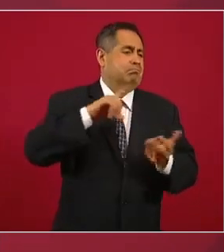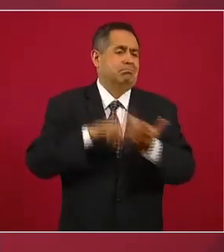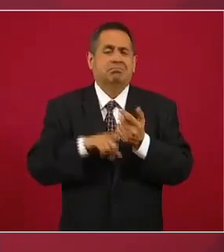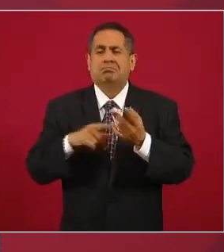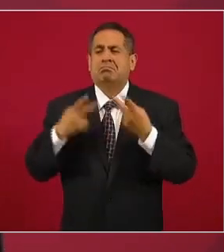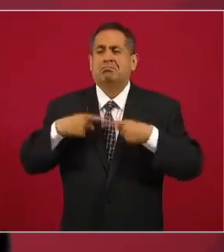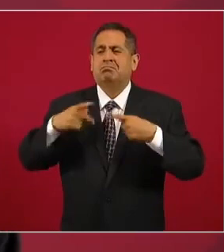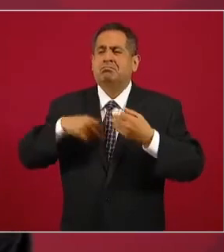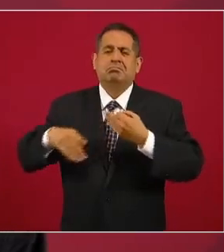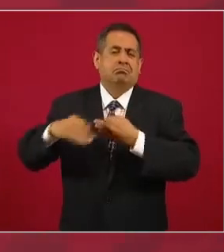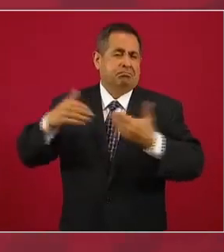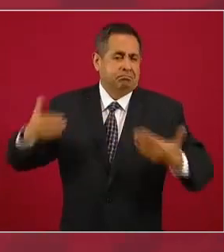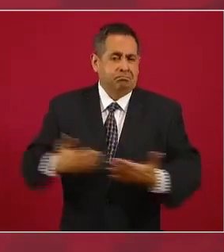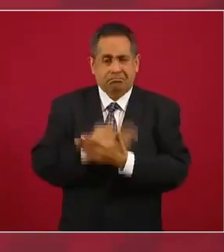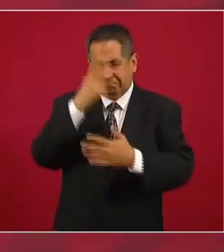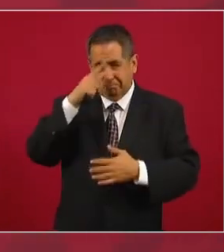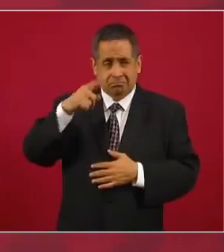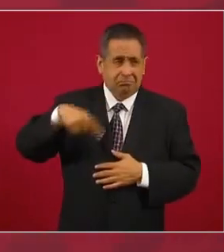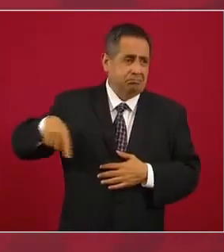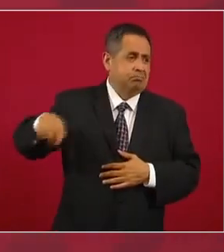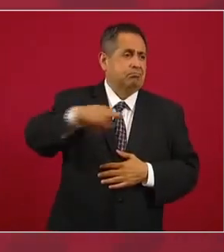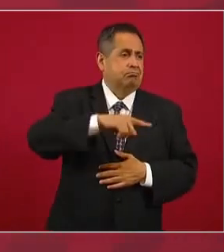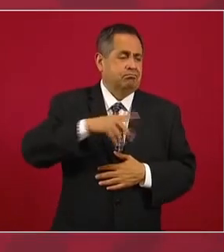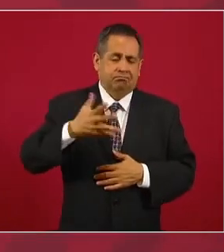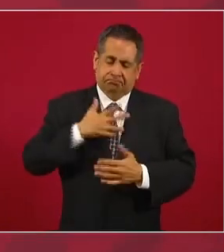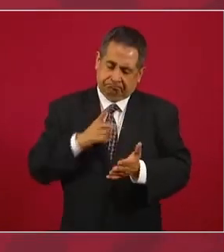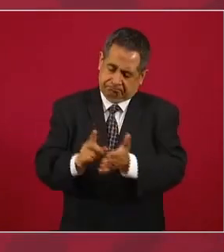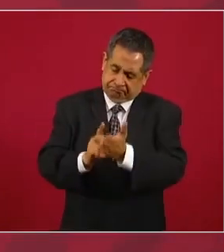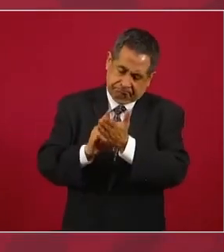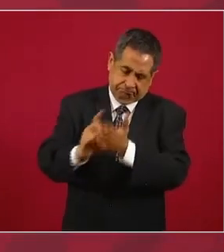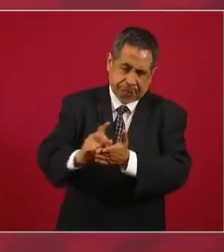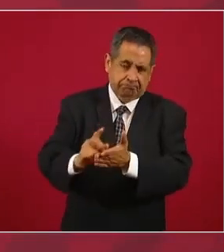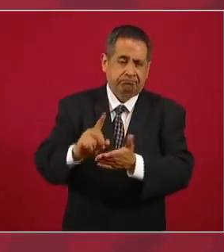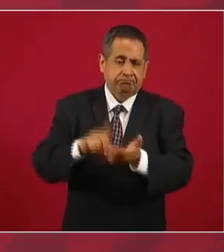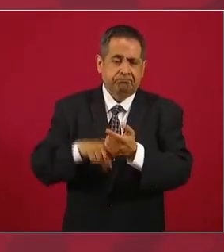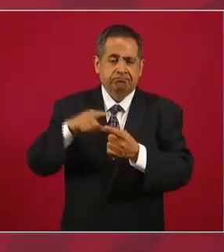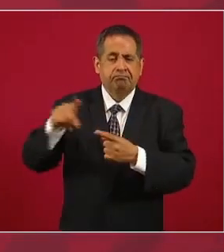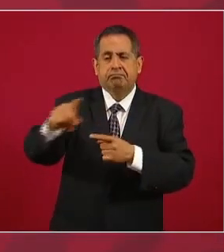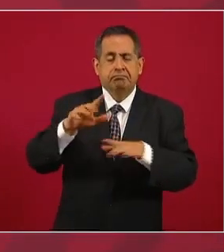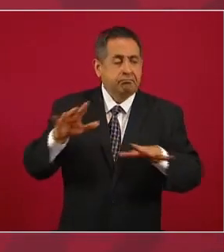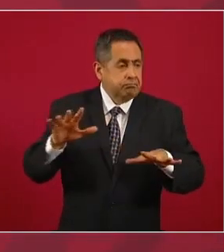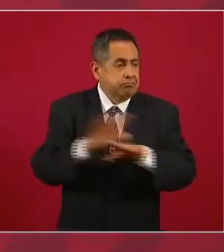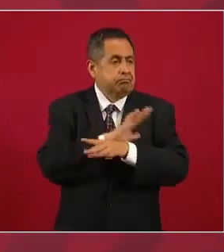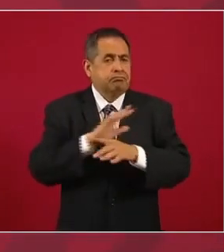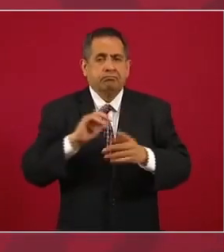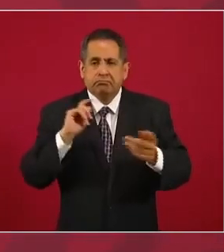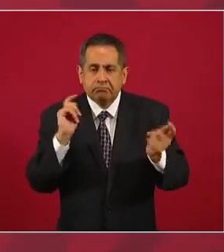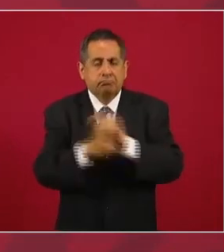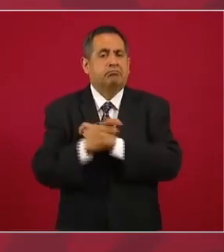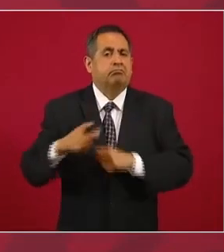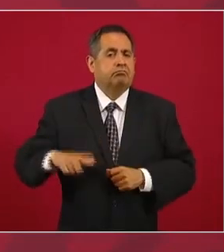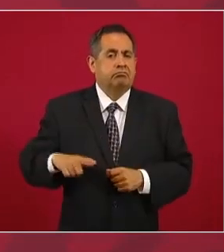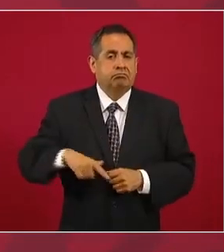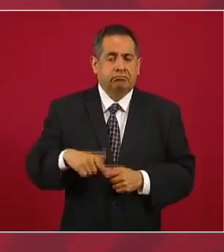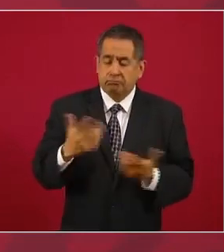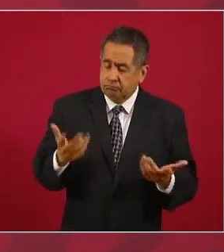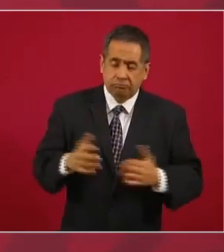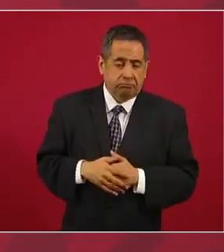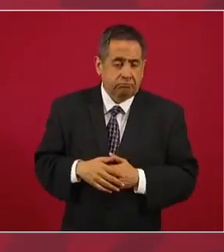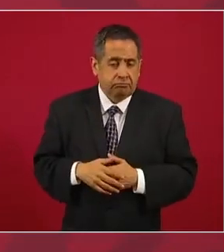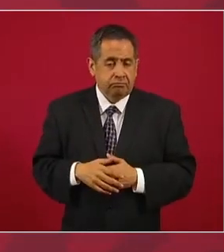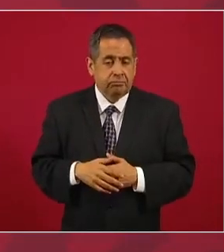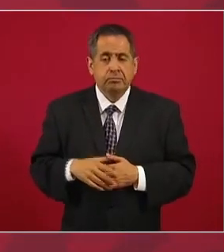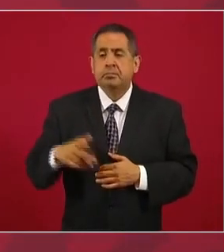todo momento el derecho de cambiar la forma de su gobierno. El